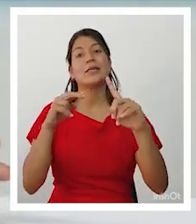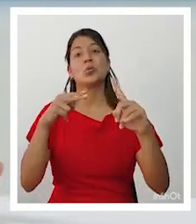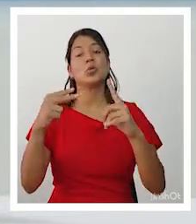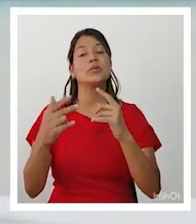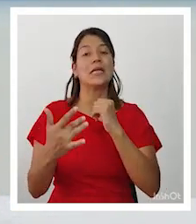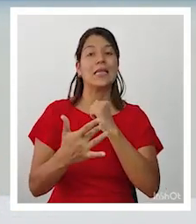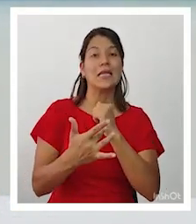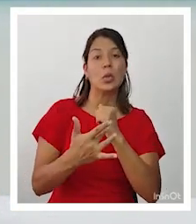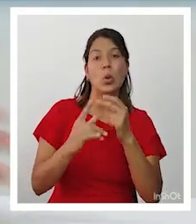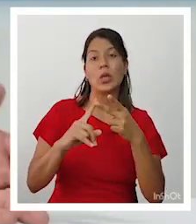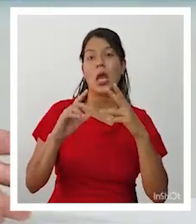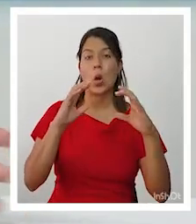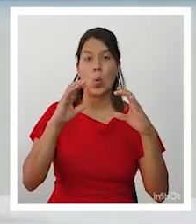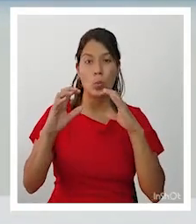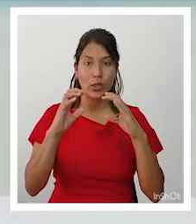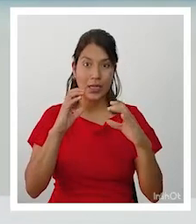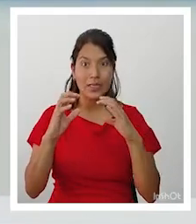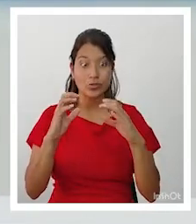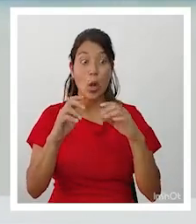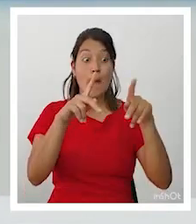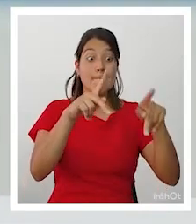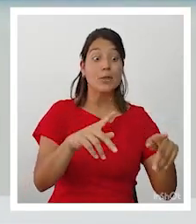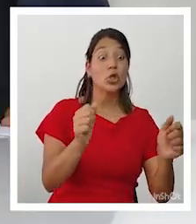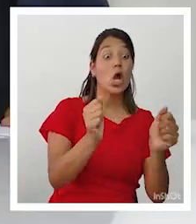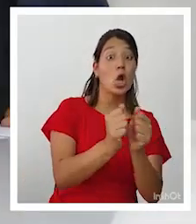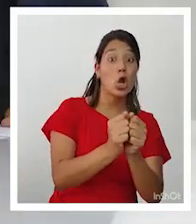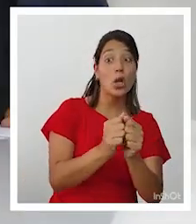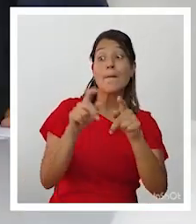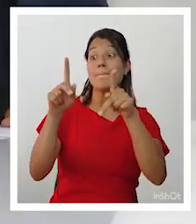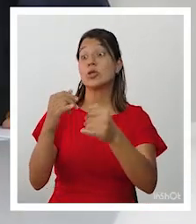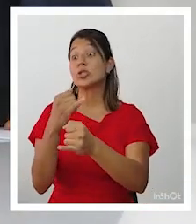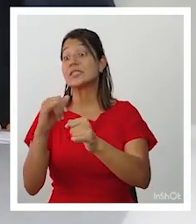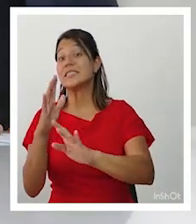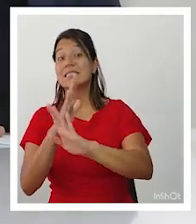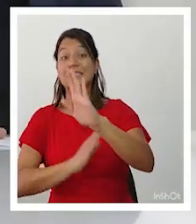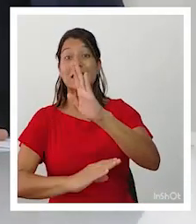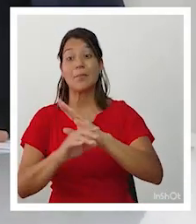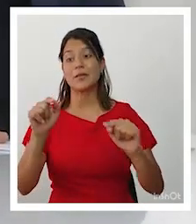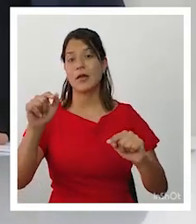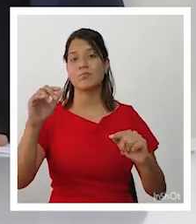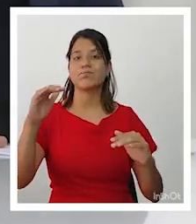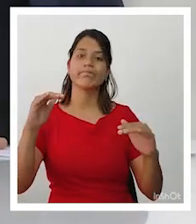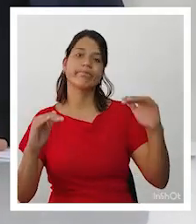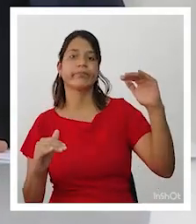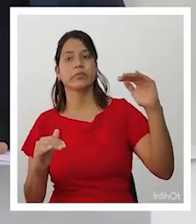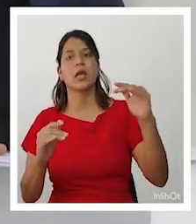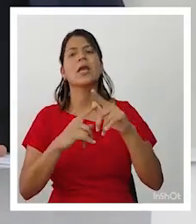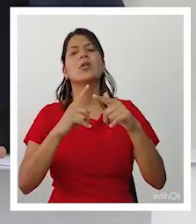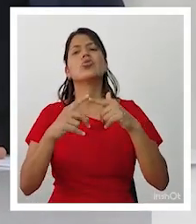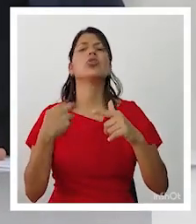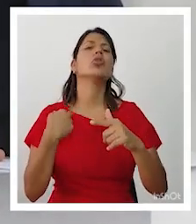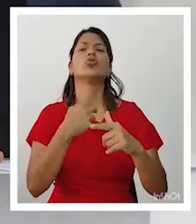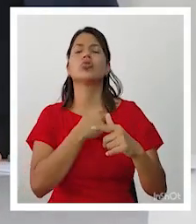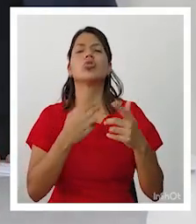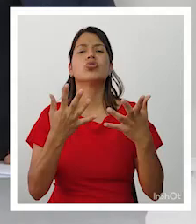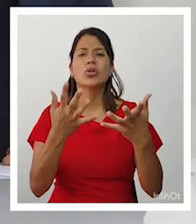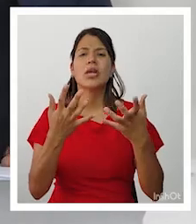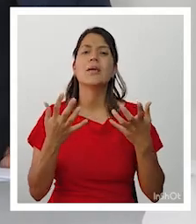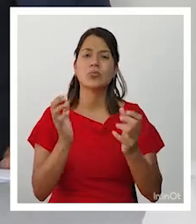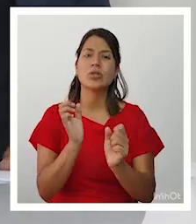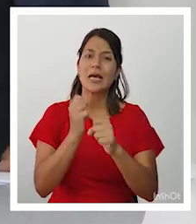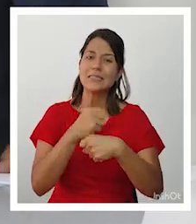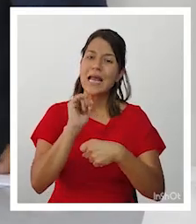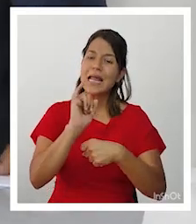comunicación entre población con y sin discapacidad. Entonces, por ahí es donde hemos querido como realizar todo este tipo